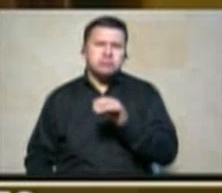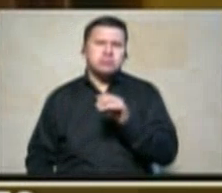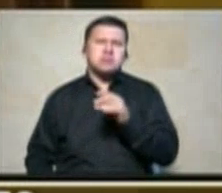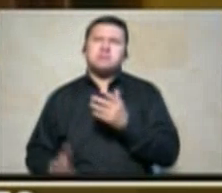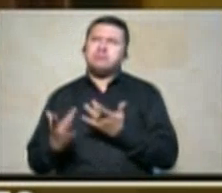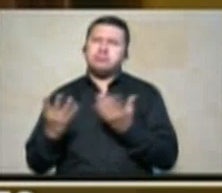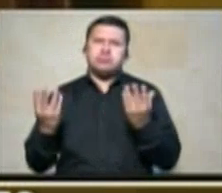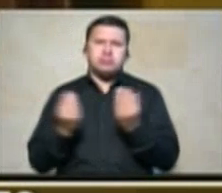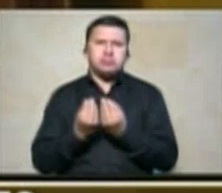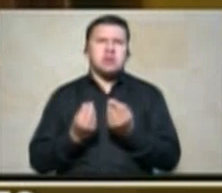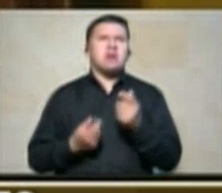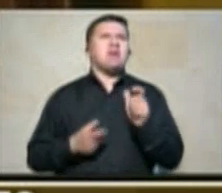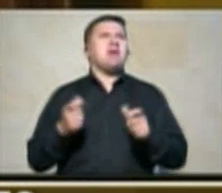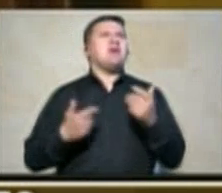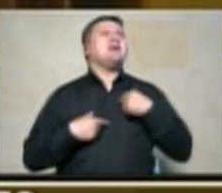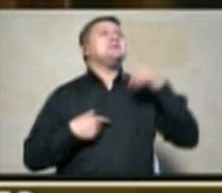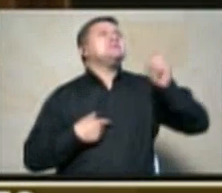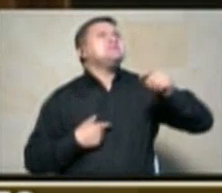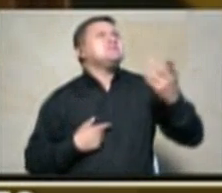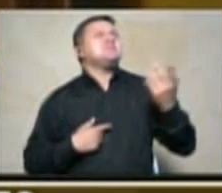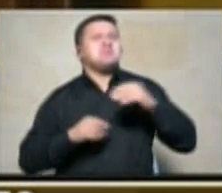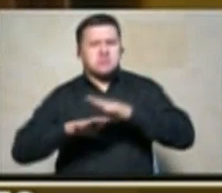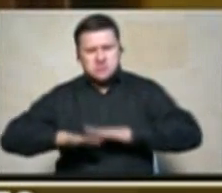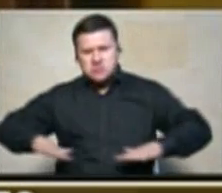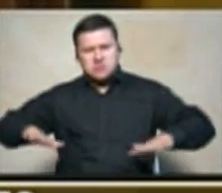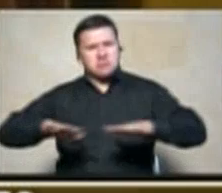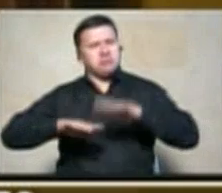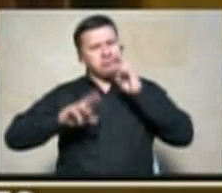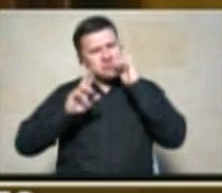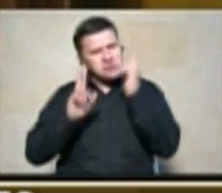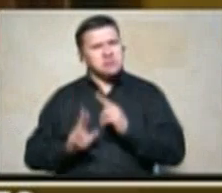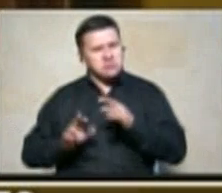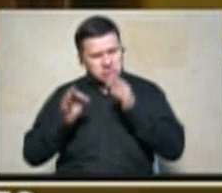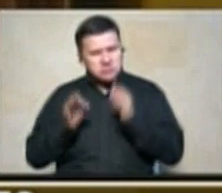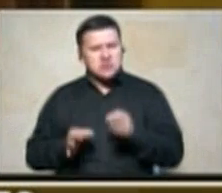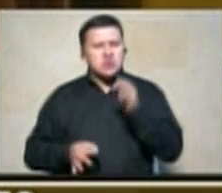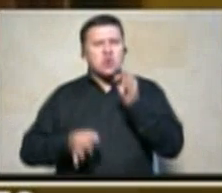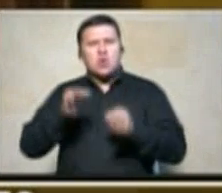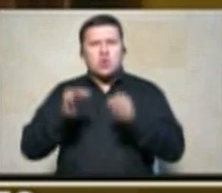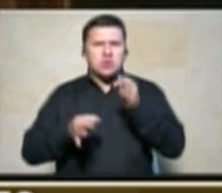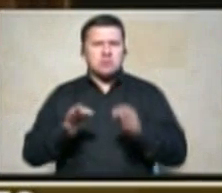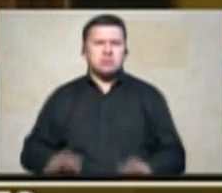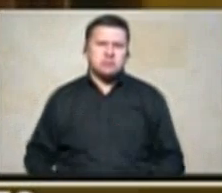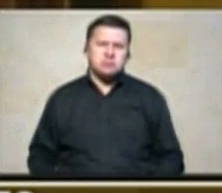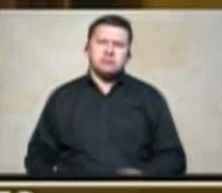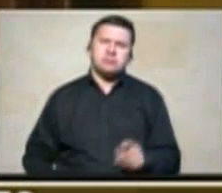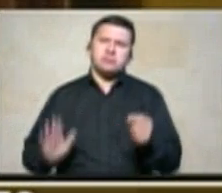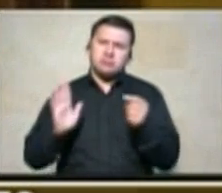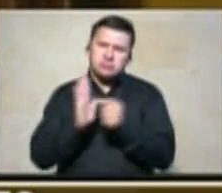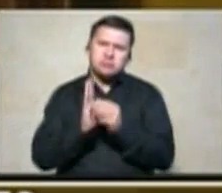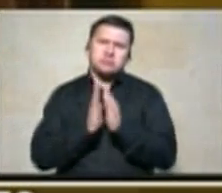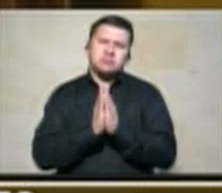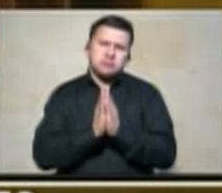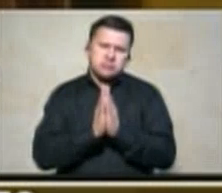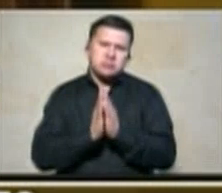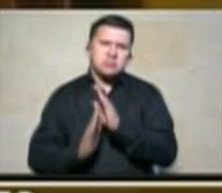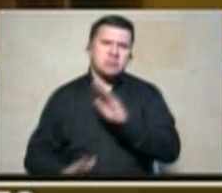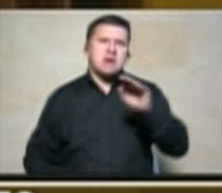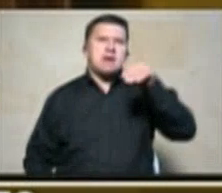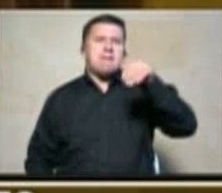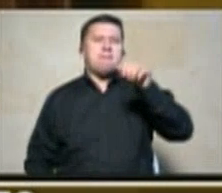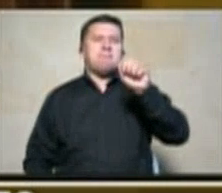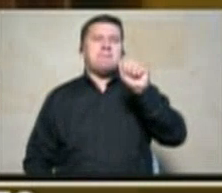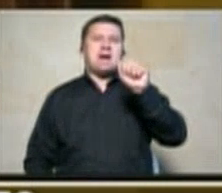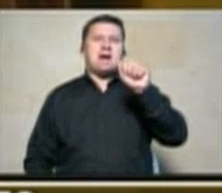haya justicia. Por eso le solicito a María Fernanda para que se haga la creación